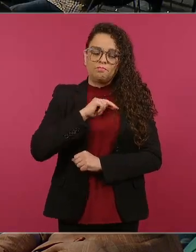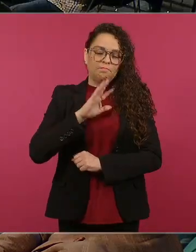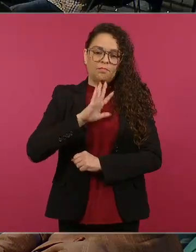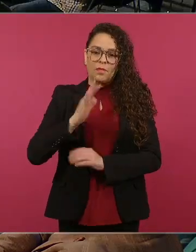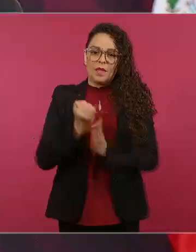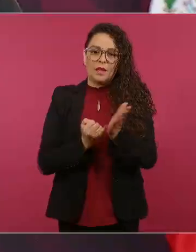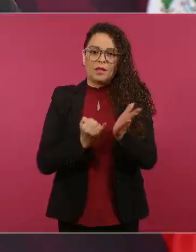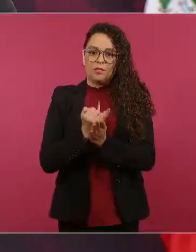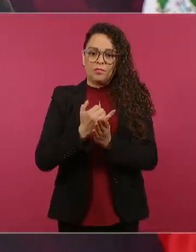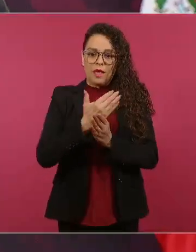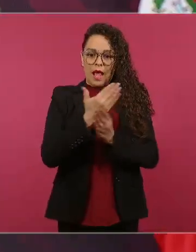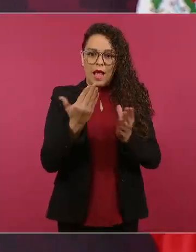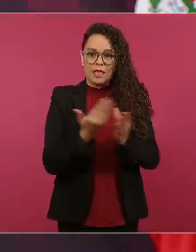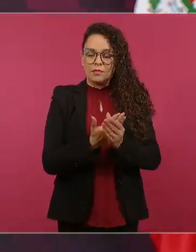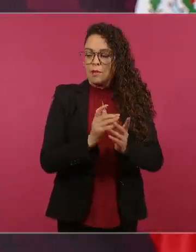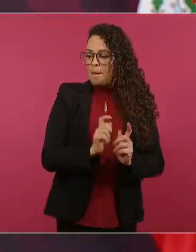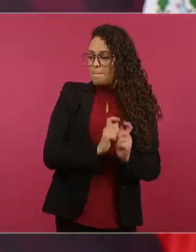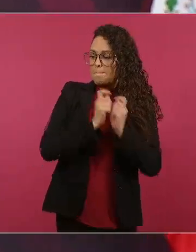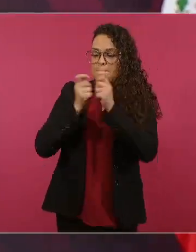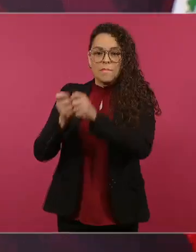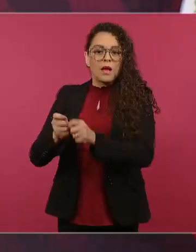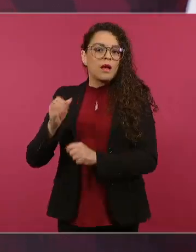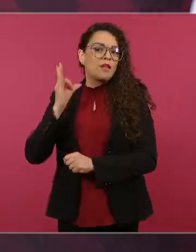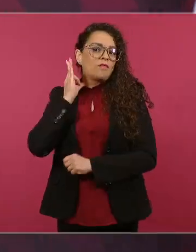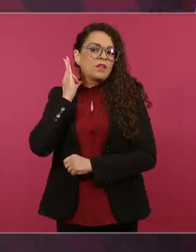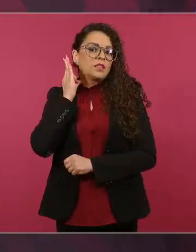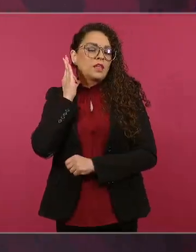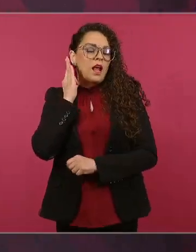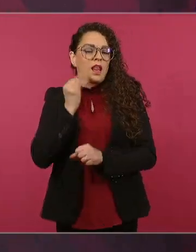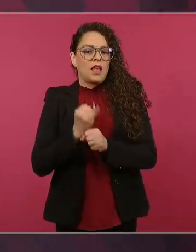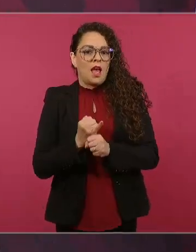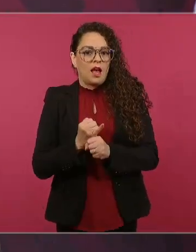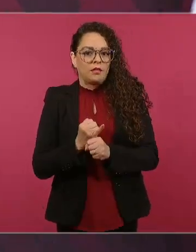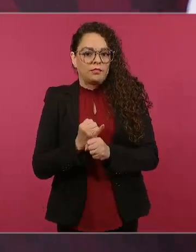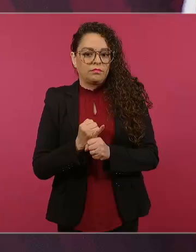fiscalía. Y ese expediente lo pueden consultar